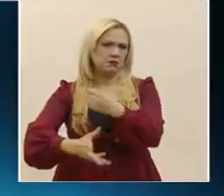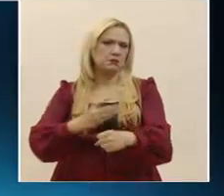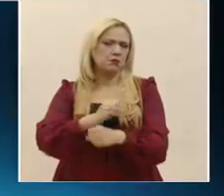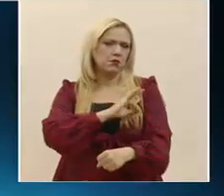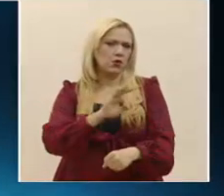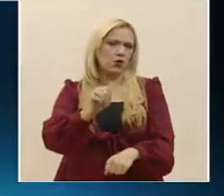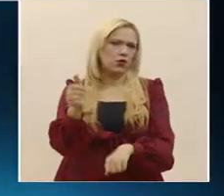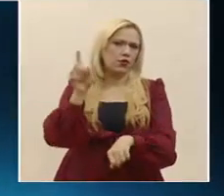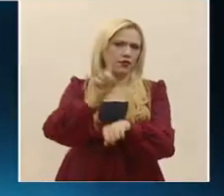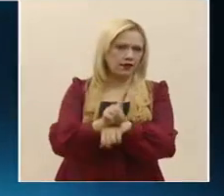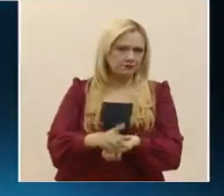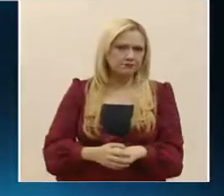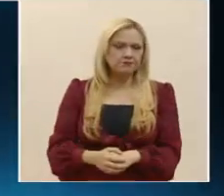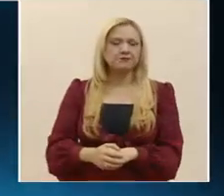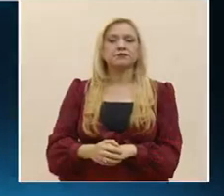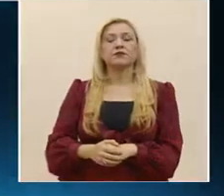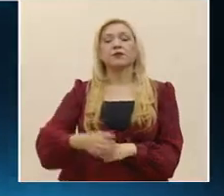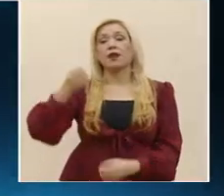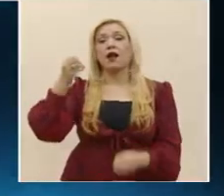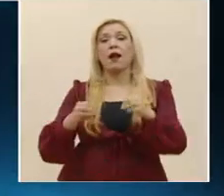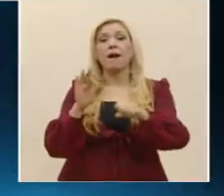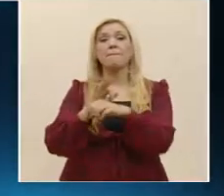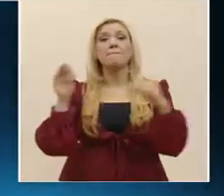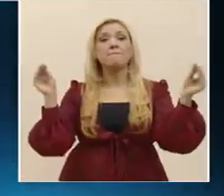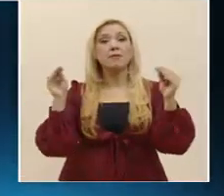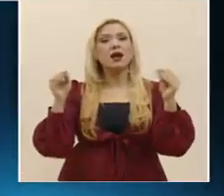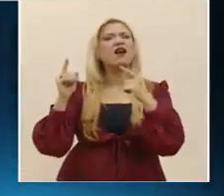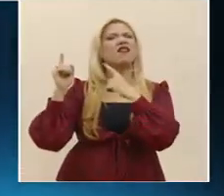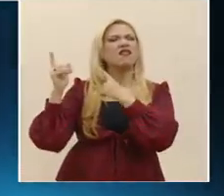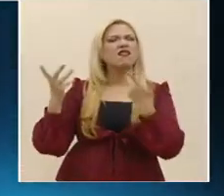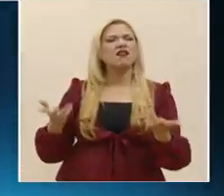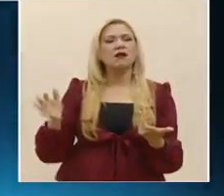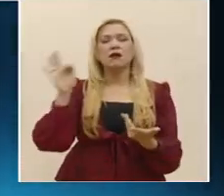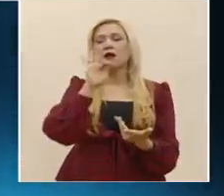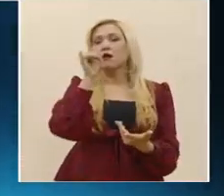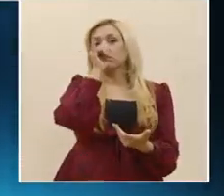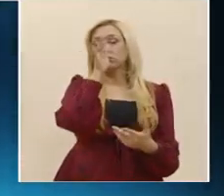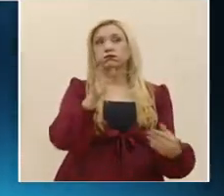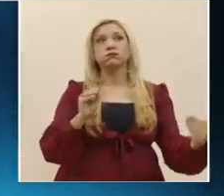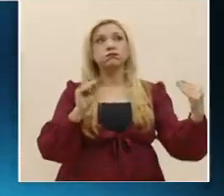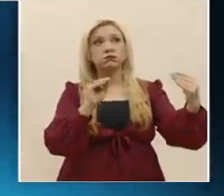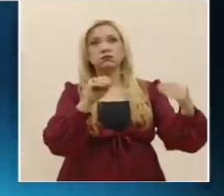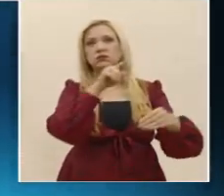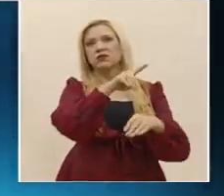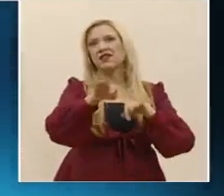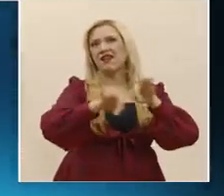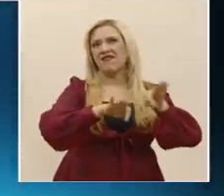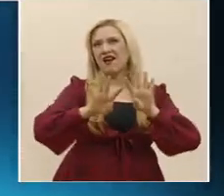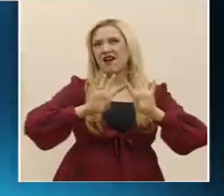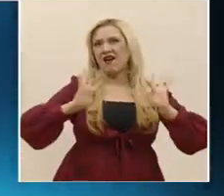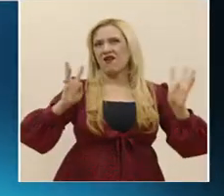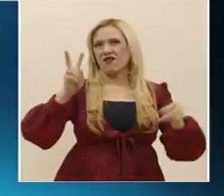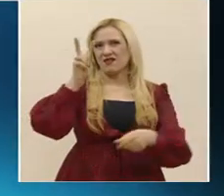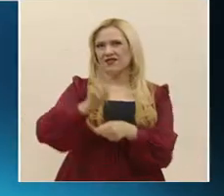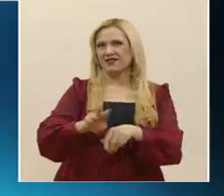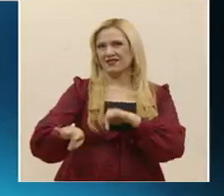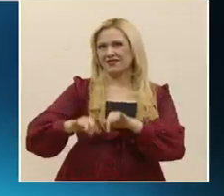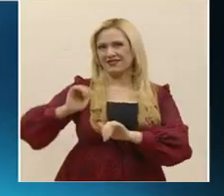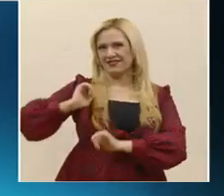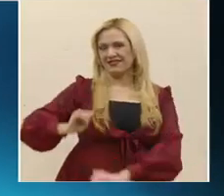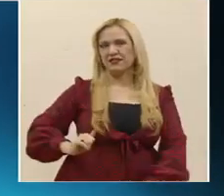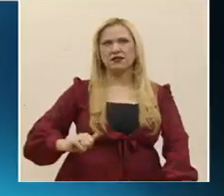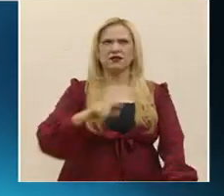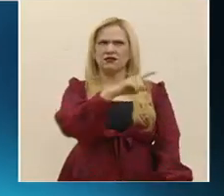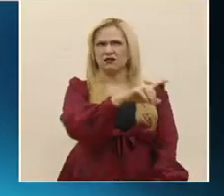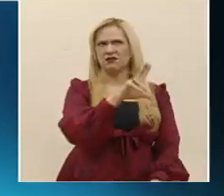procedimiento. Procedencia del juicio de amparo, cuando se reclaman actos del Consejo de la Judicatura Federal que no corresponden a sus